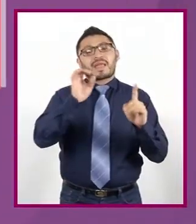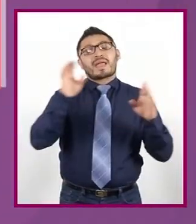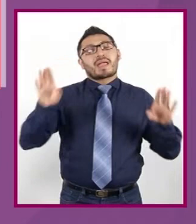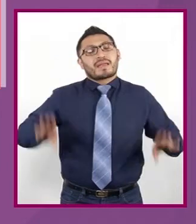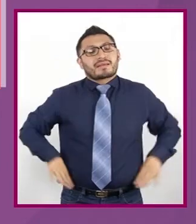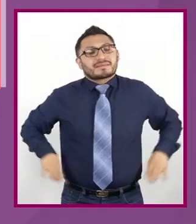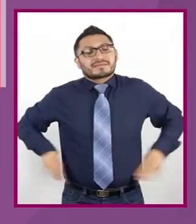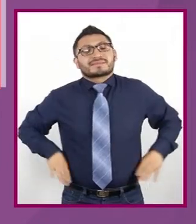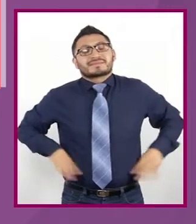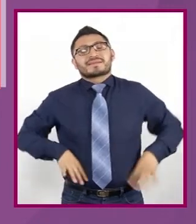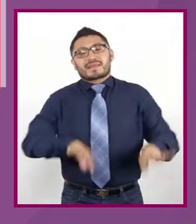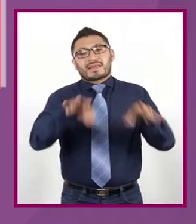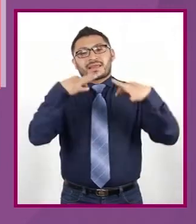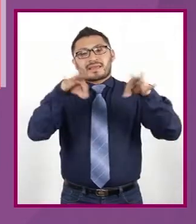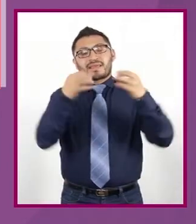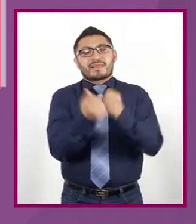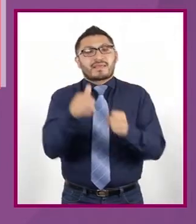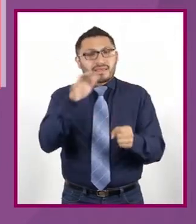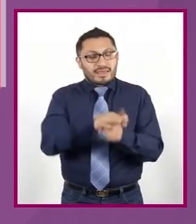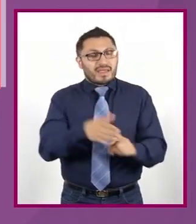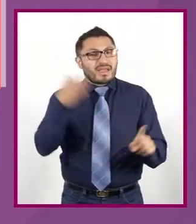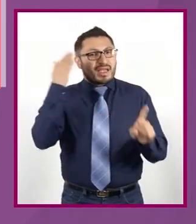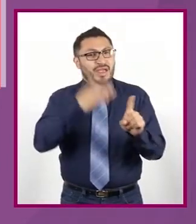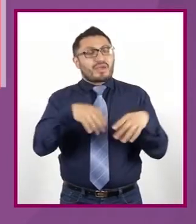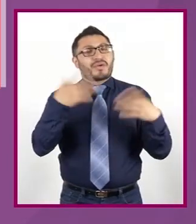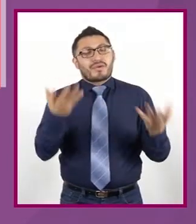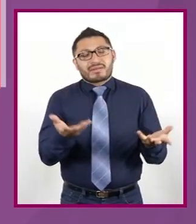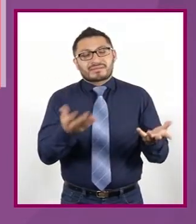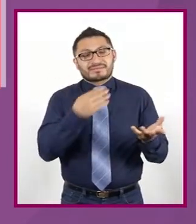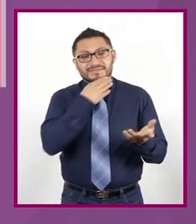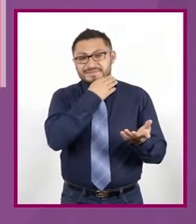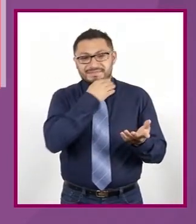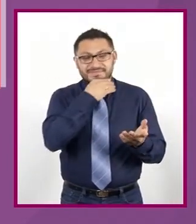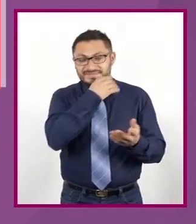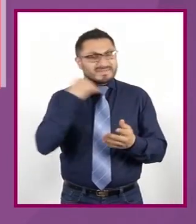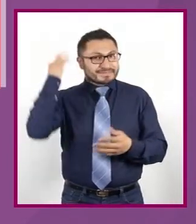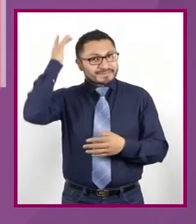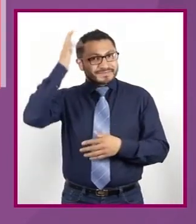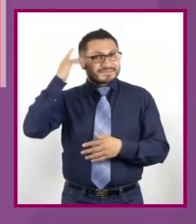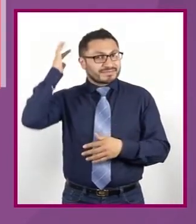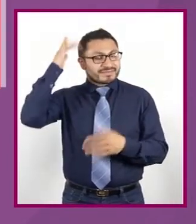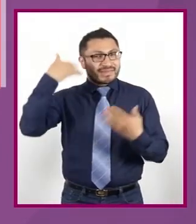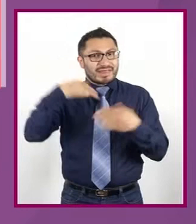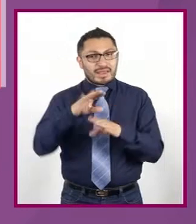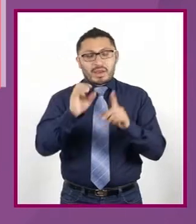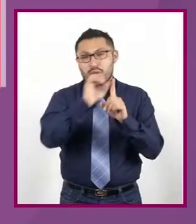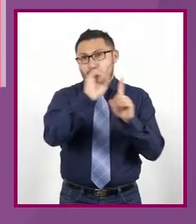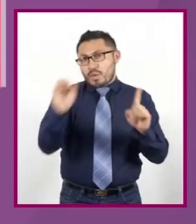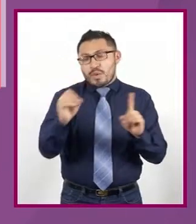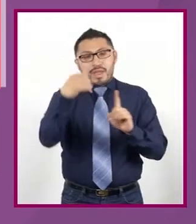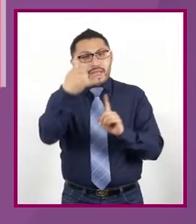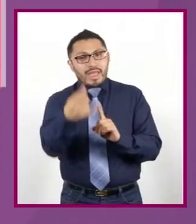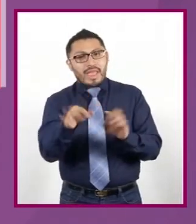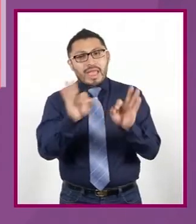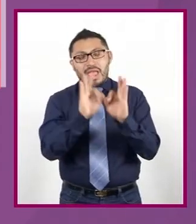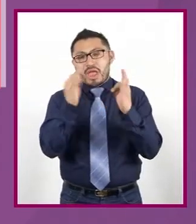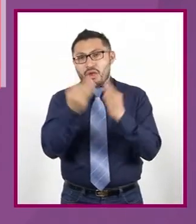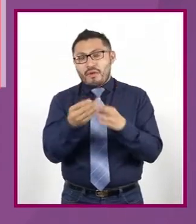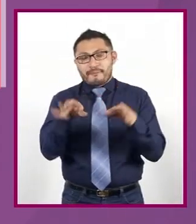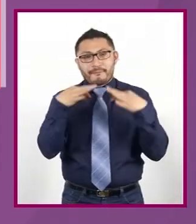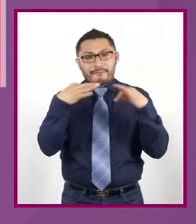los documentos administrativos con el propósito de reflexionar sobre la estructura y formato de